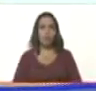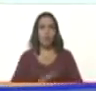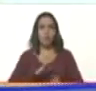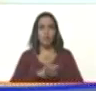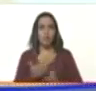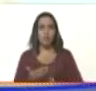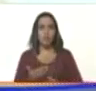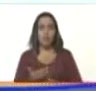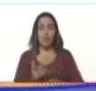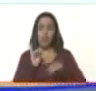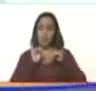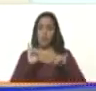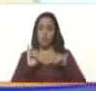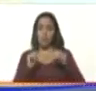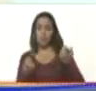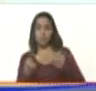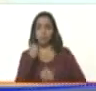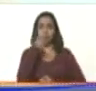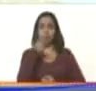se autonoquearon.